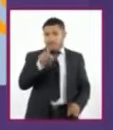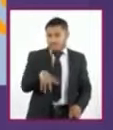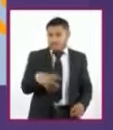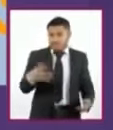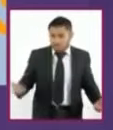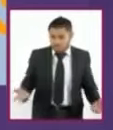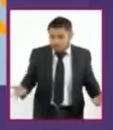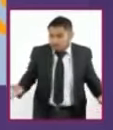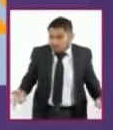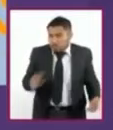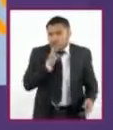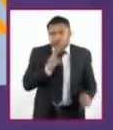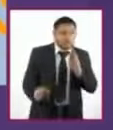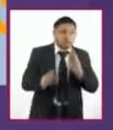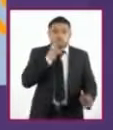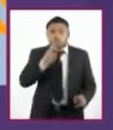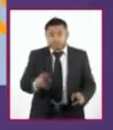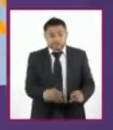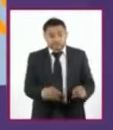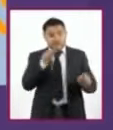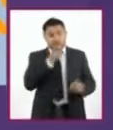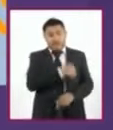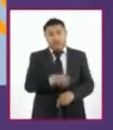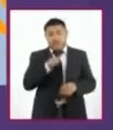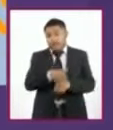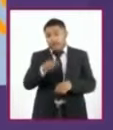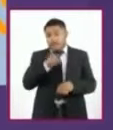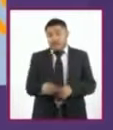preguntas, midamos los ángulos y lados de la figura.